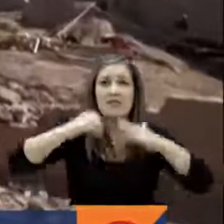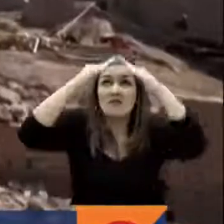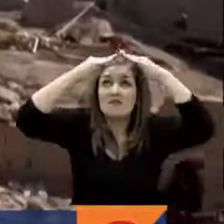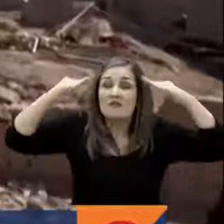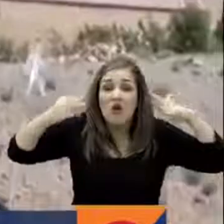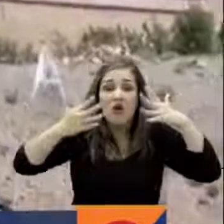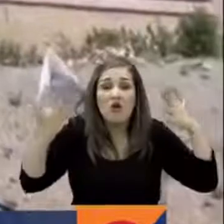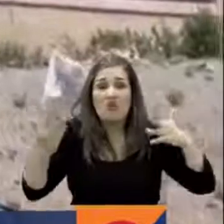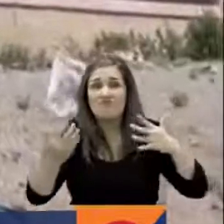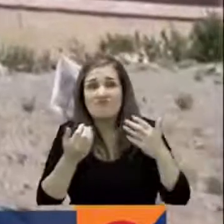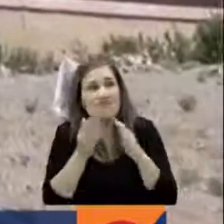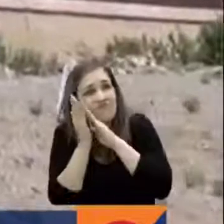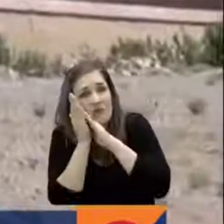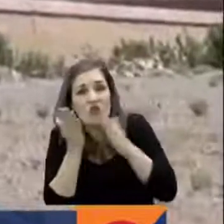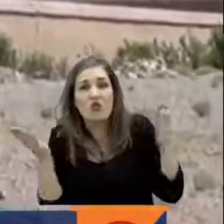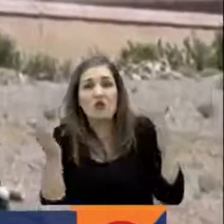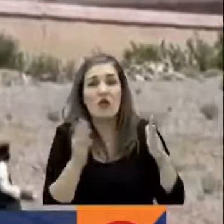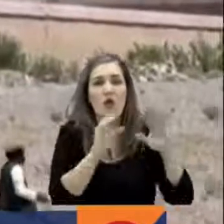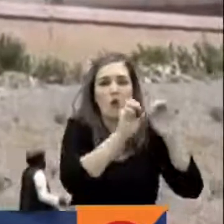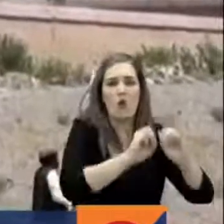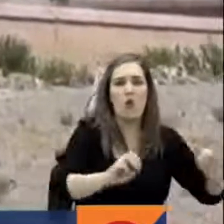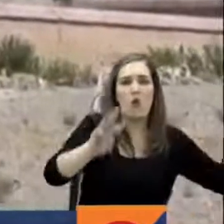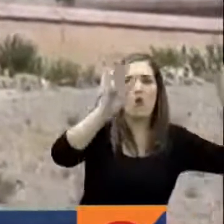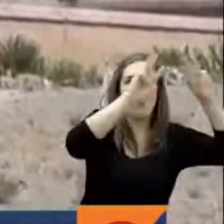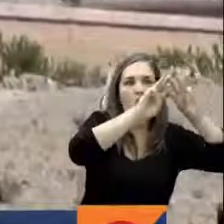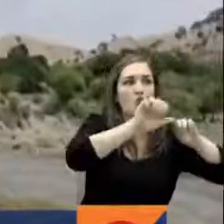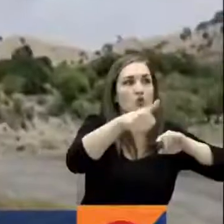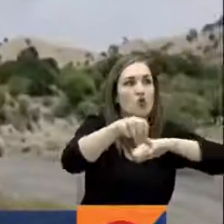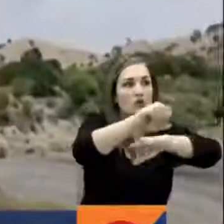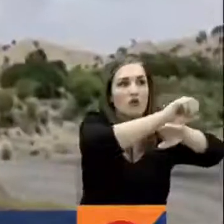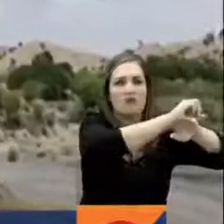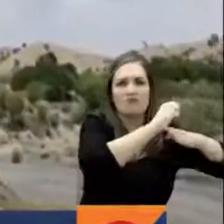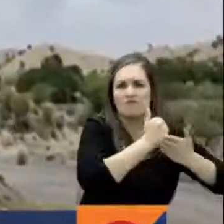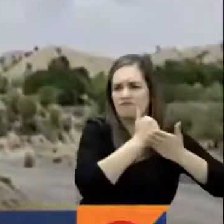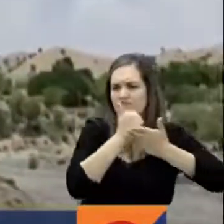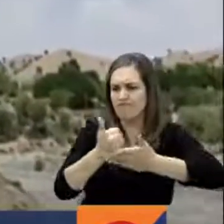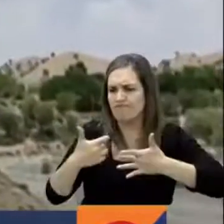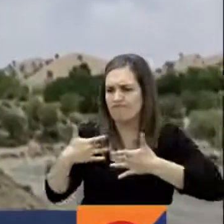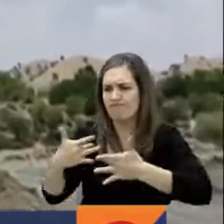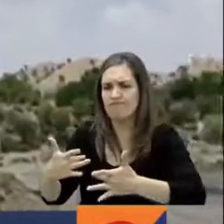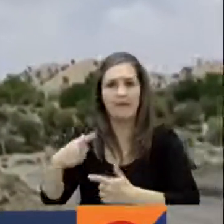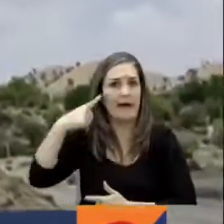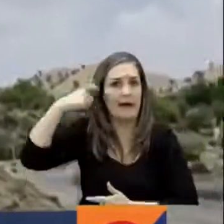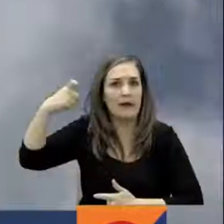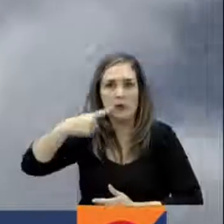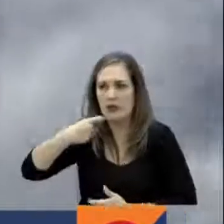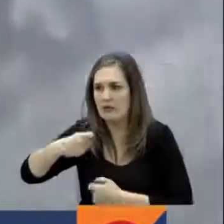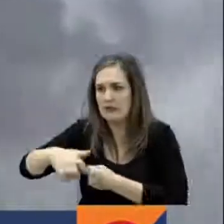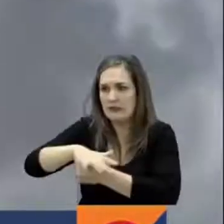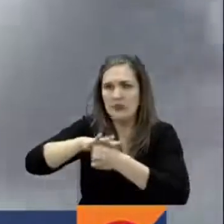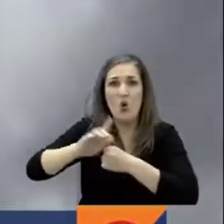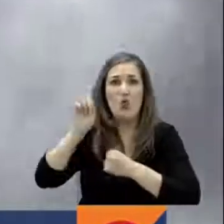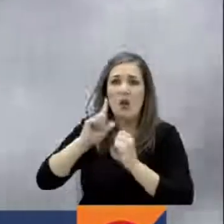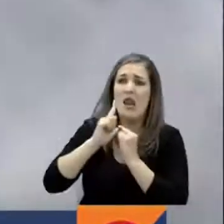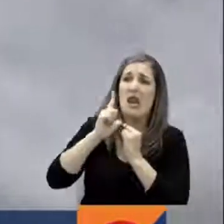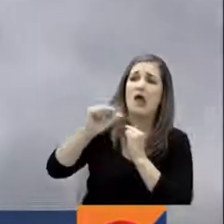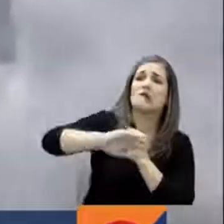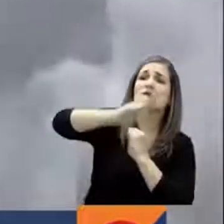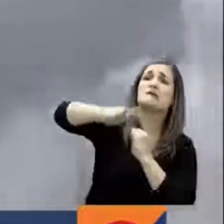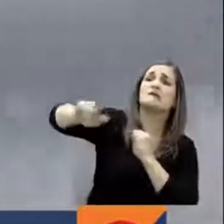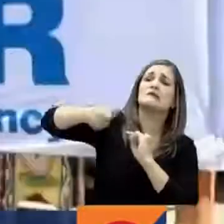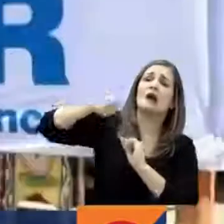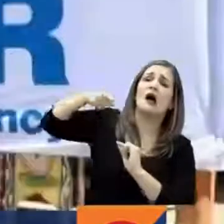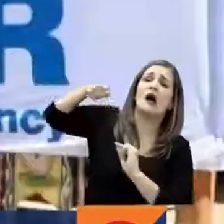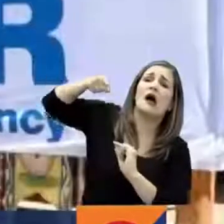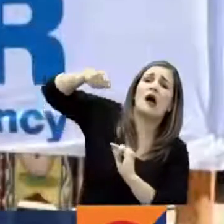Agencias de Naciones Unidas y otras organizaciones que aún operan en el país asumen el reto de la dificultad de acceso para que la ayuda no sea